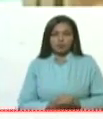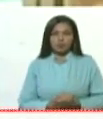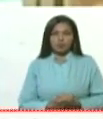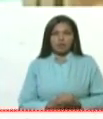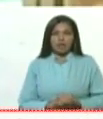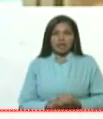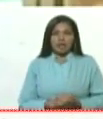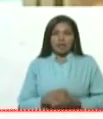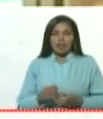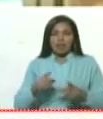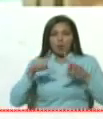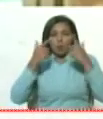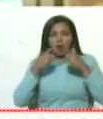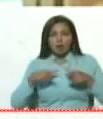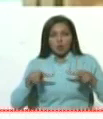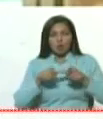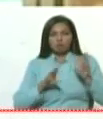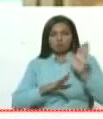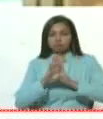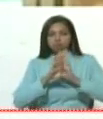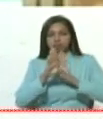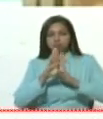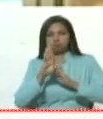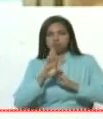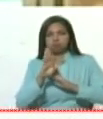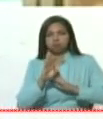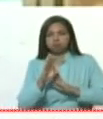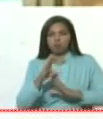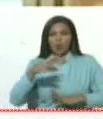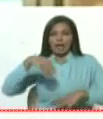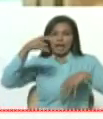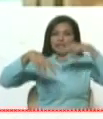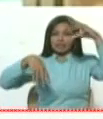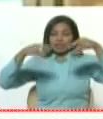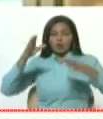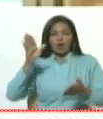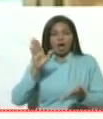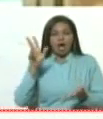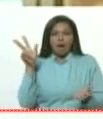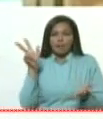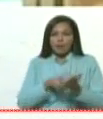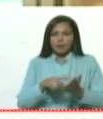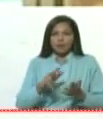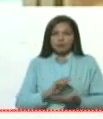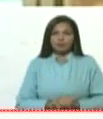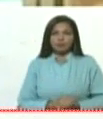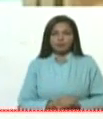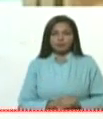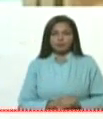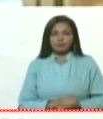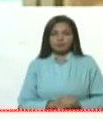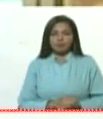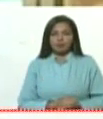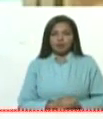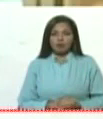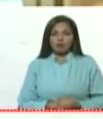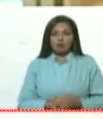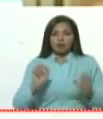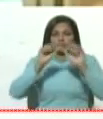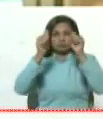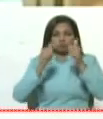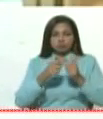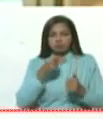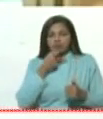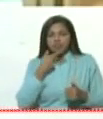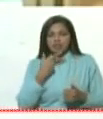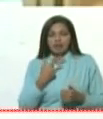Reverón, seguir avanzando porque se ha recuperado bastante, aprobado. Museo de Bellas Artes en